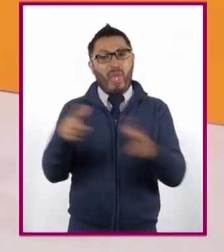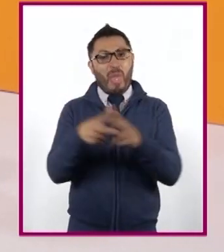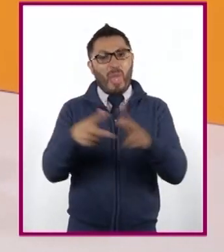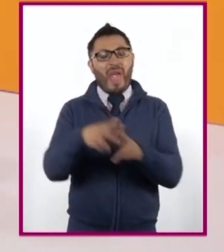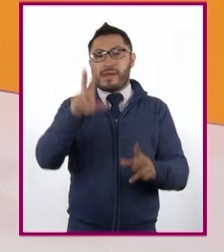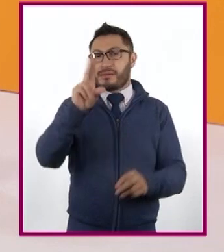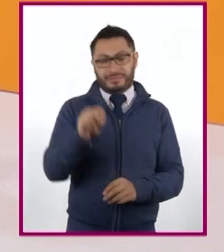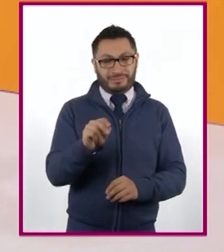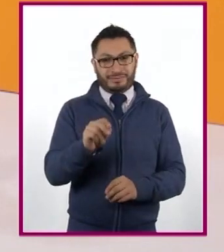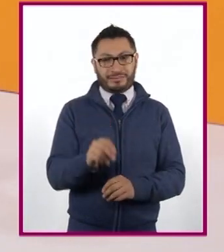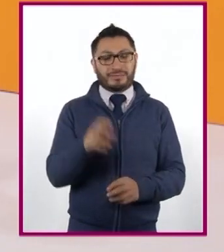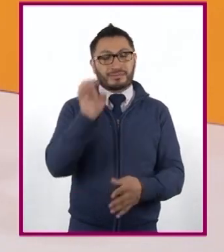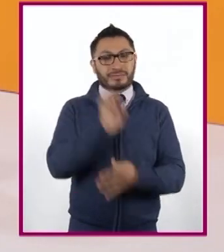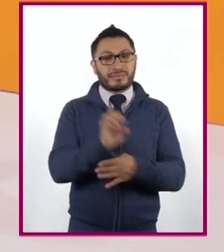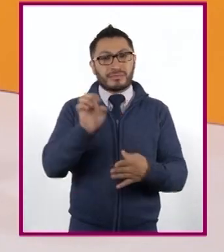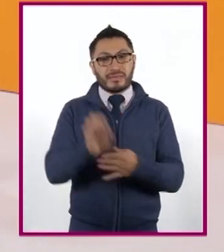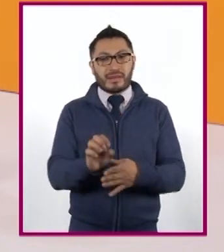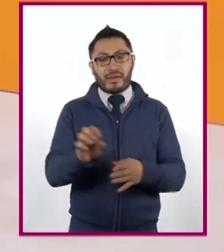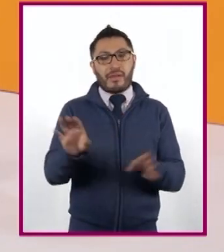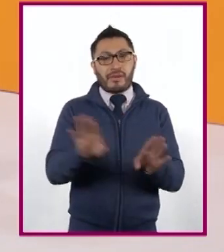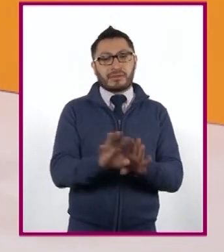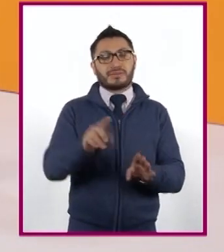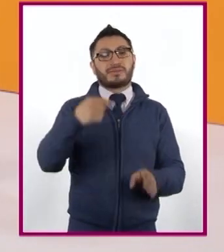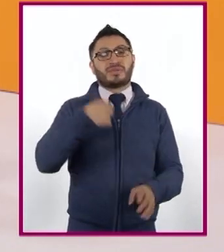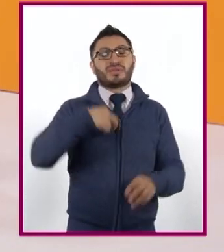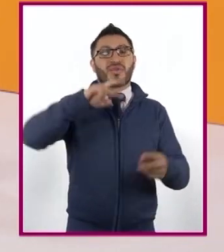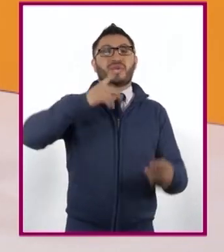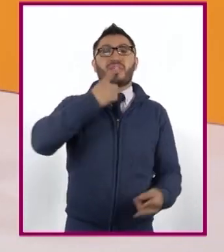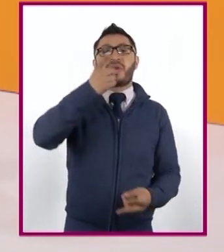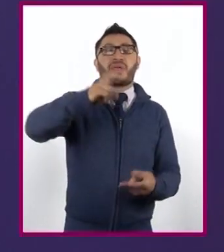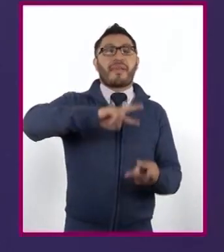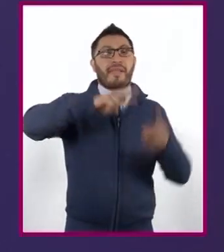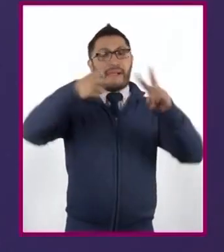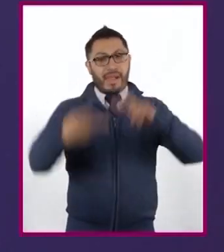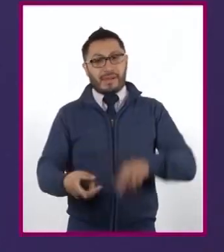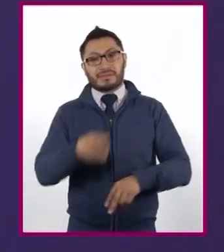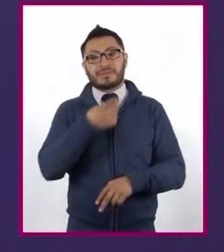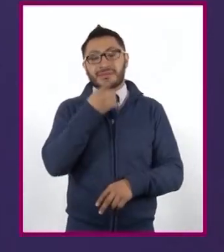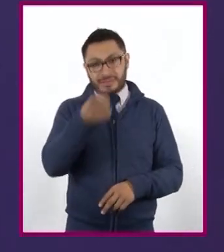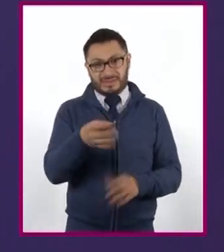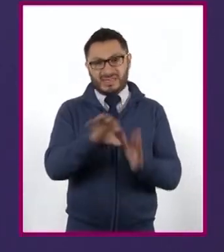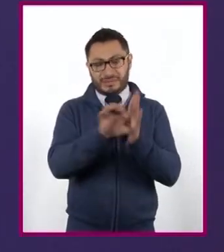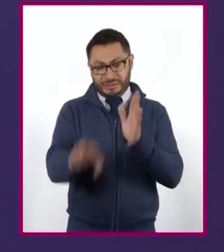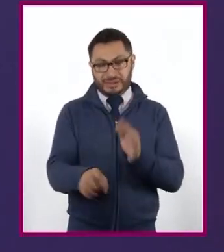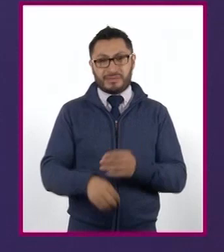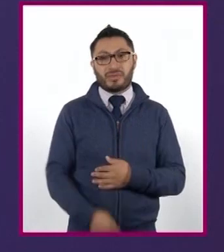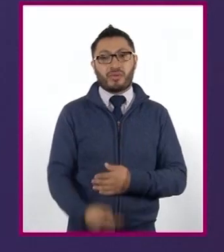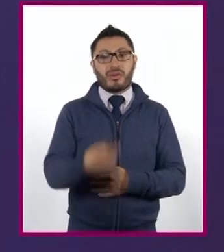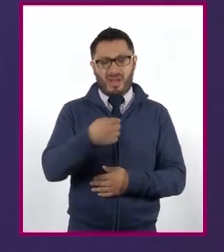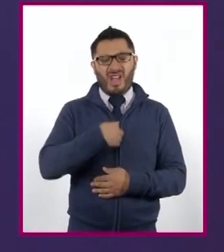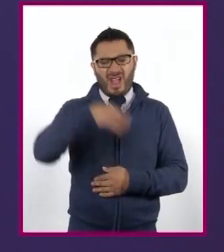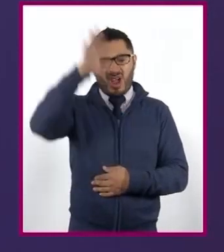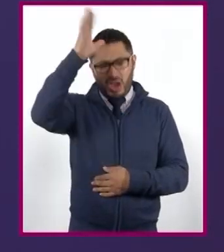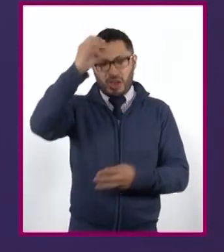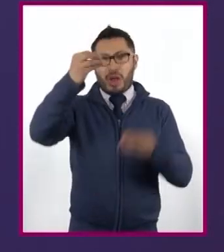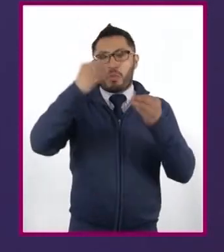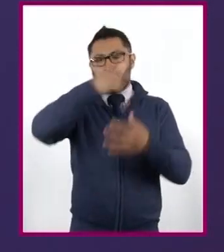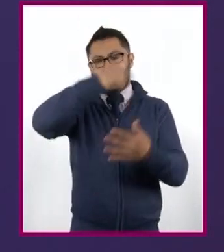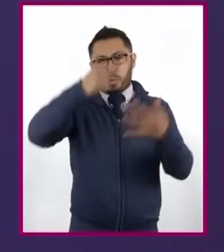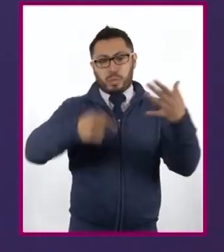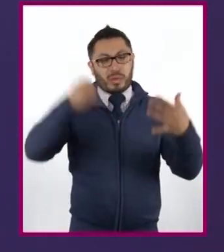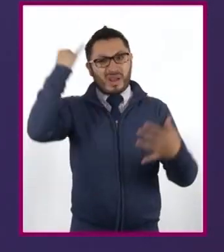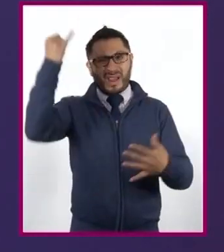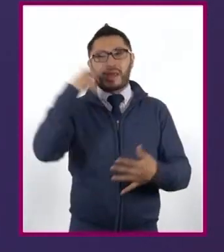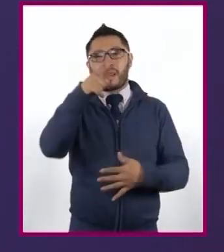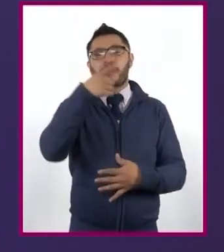para rebatir un argumento se puede decir: estoy de acuerdo en muchas de las ideas que acabas